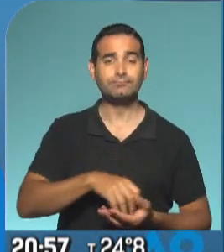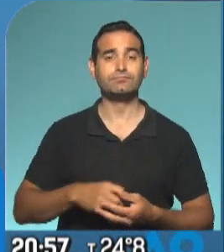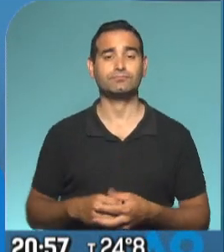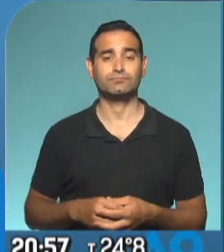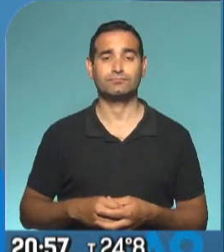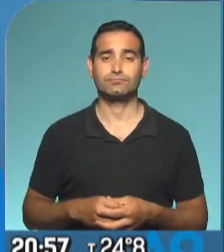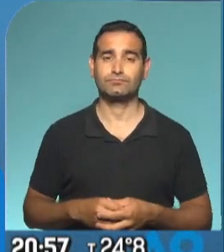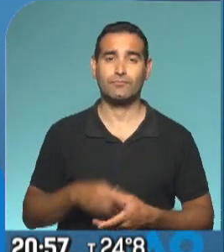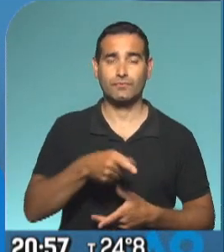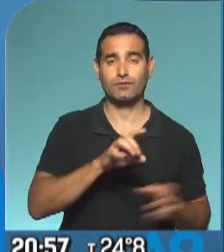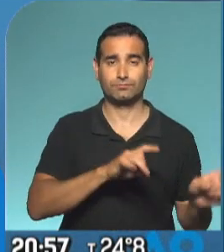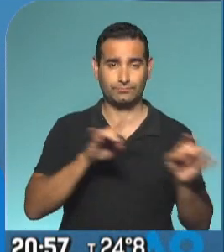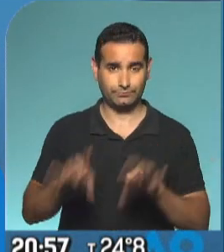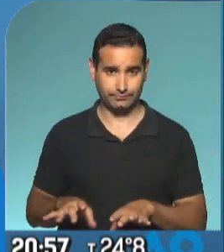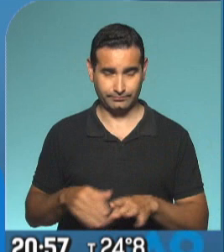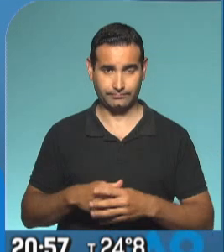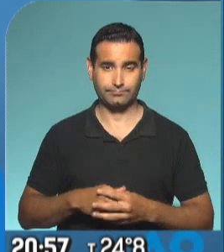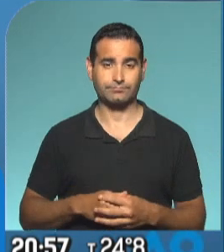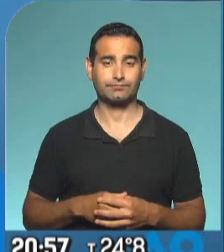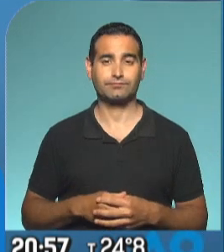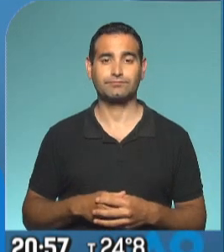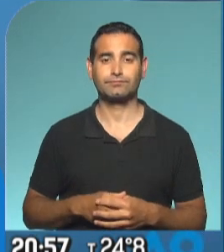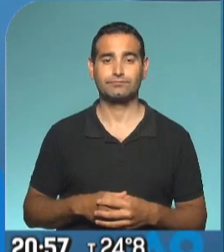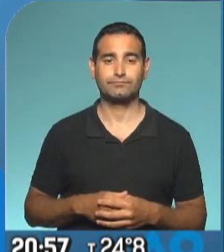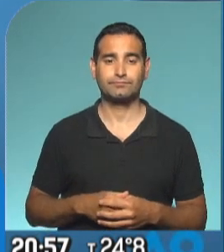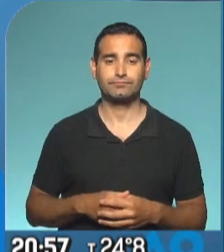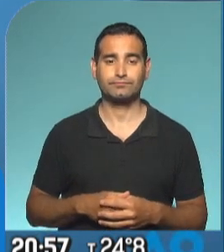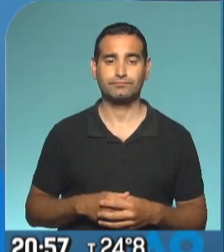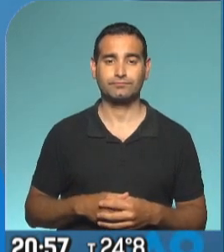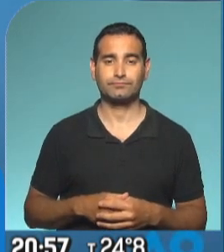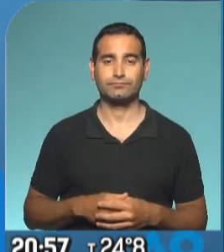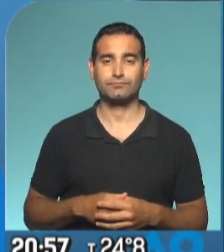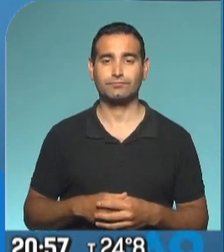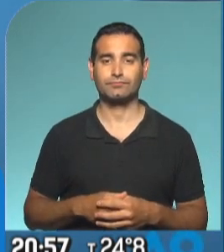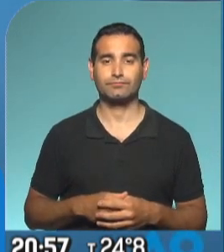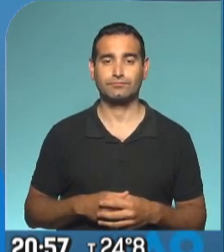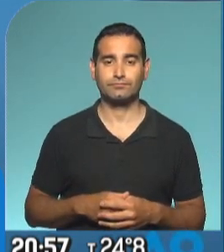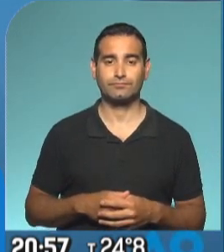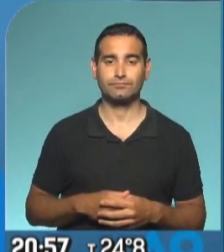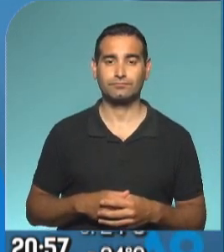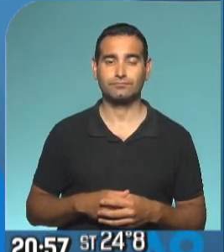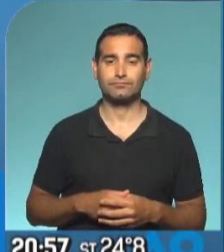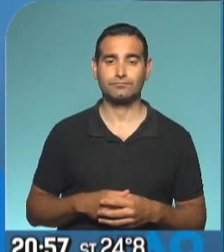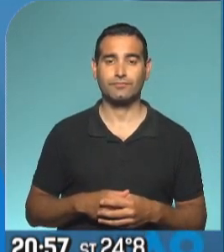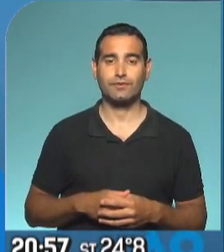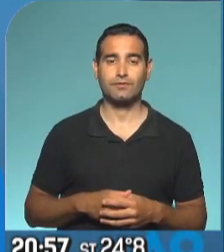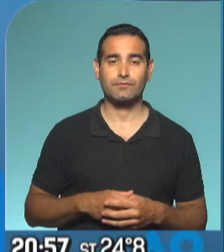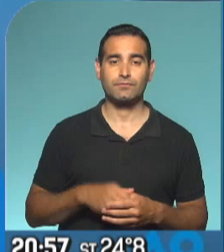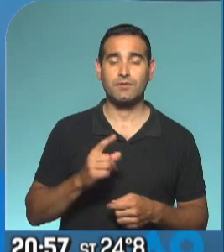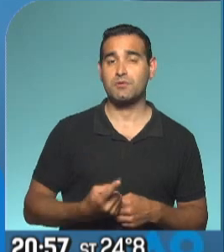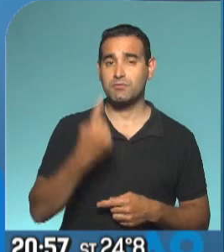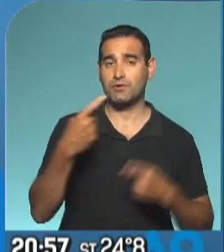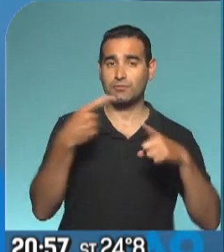el Melbourne Park allí en Australia para lo que será la espera de ese abierto Grand Slam, el primero de la